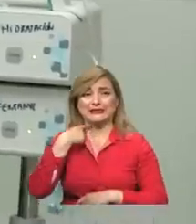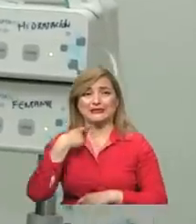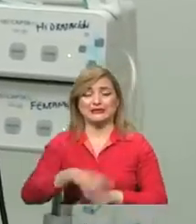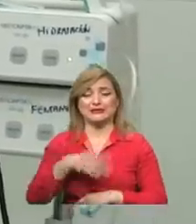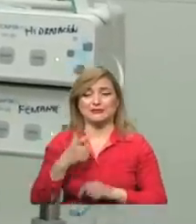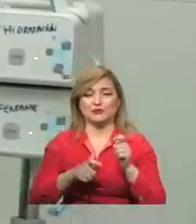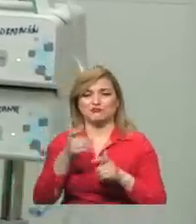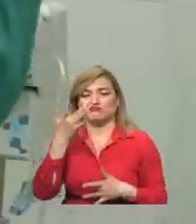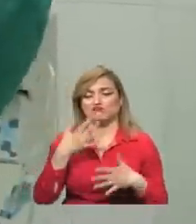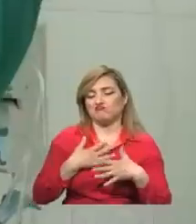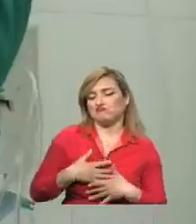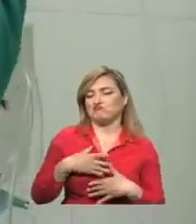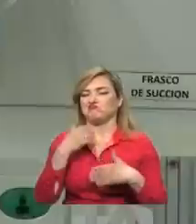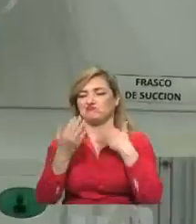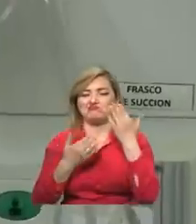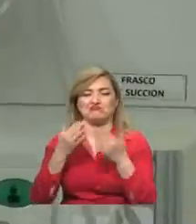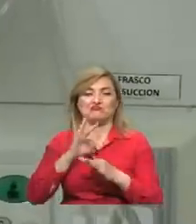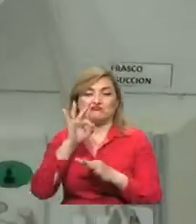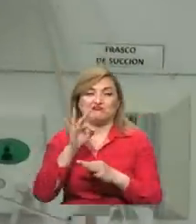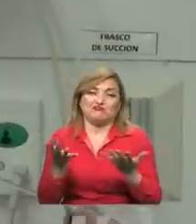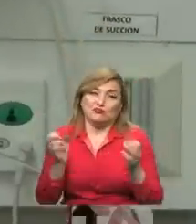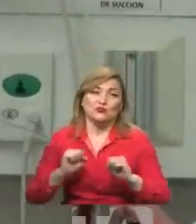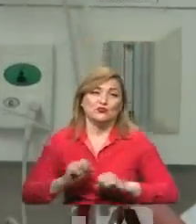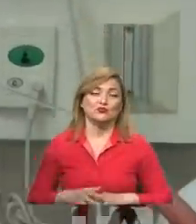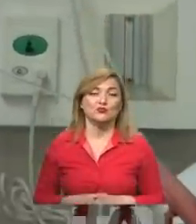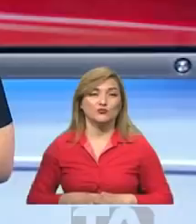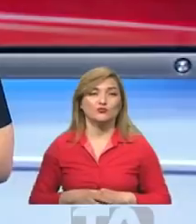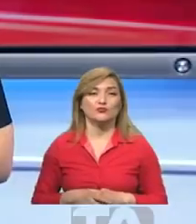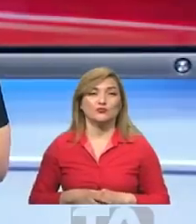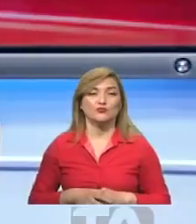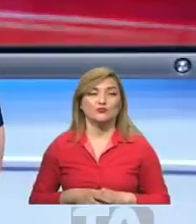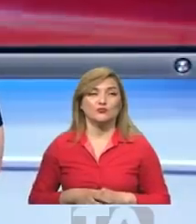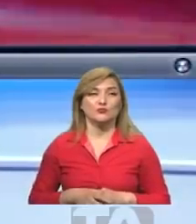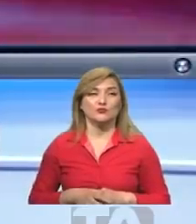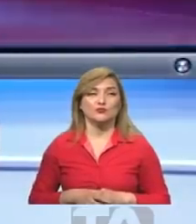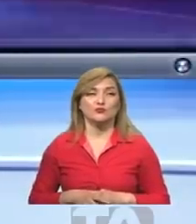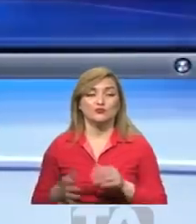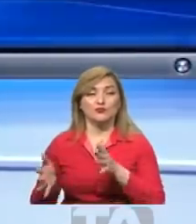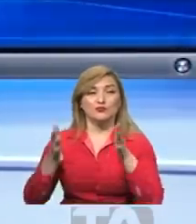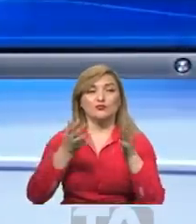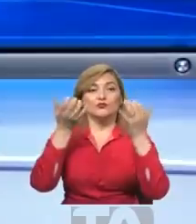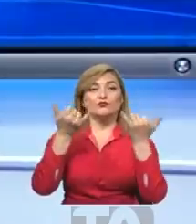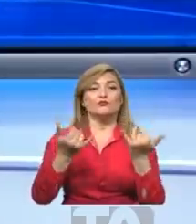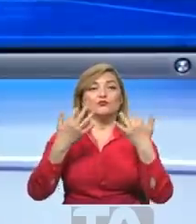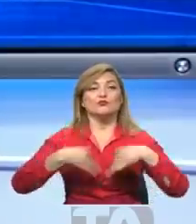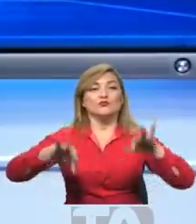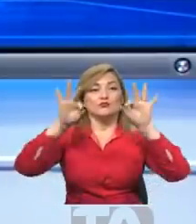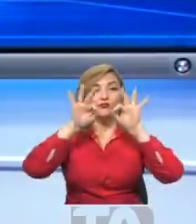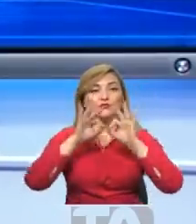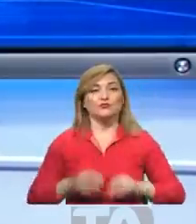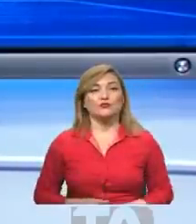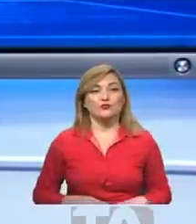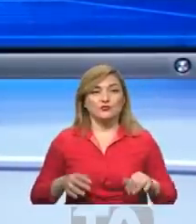donde la gente se relaja. En Quito, Paul Coello, 24 horas. Ahora es importante contarles